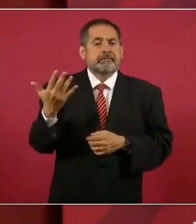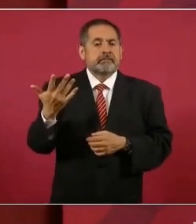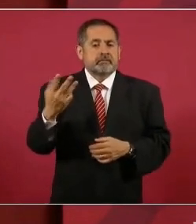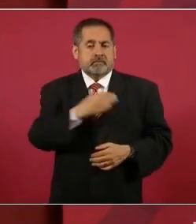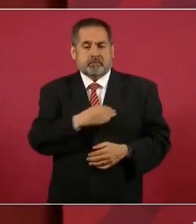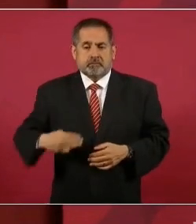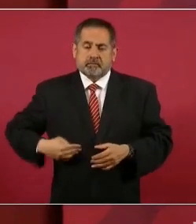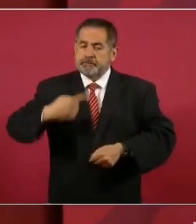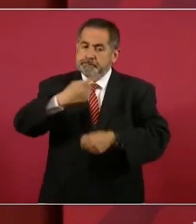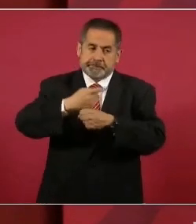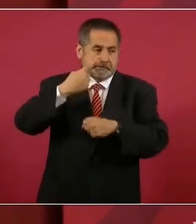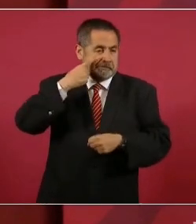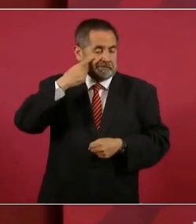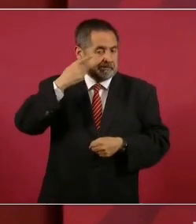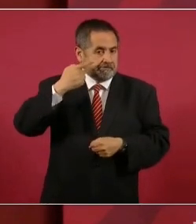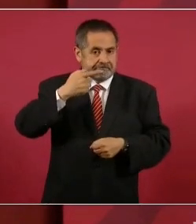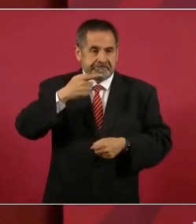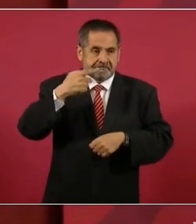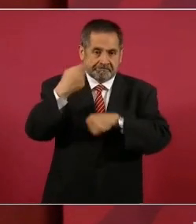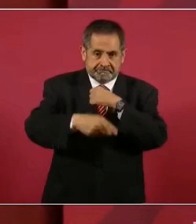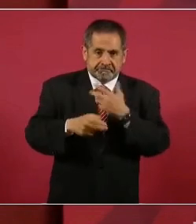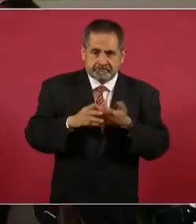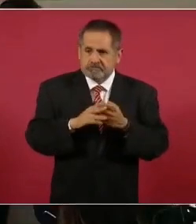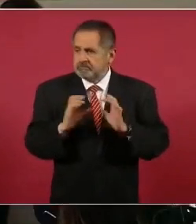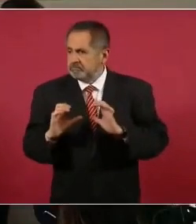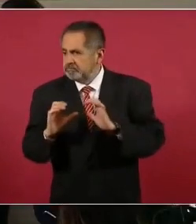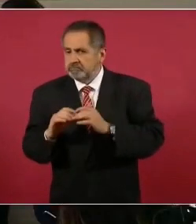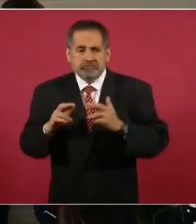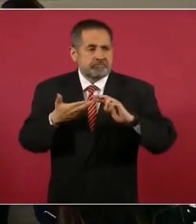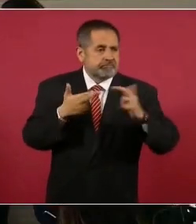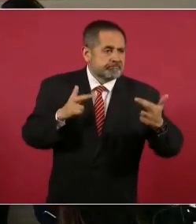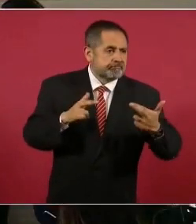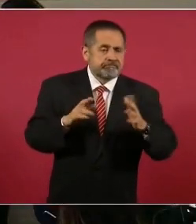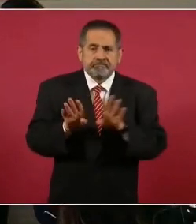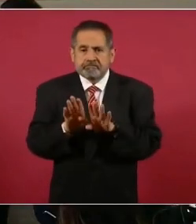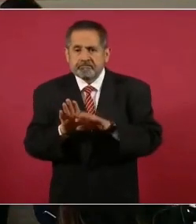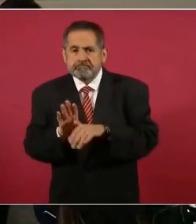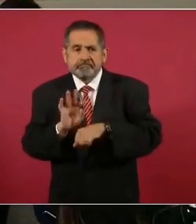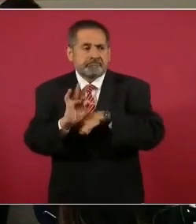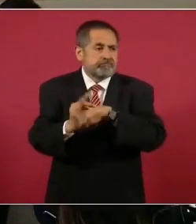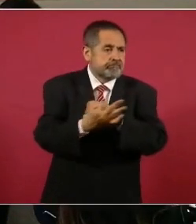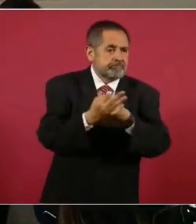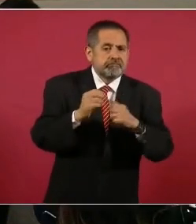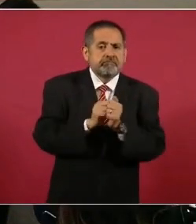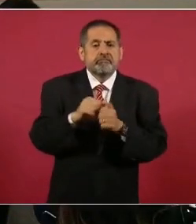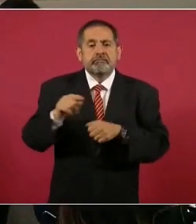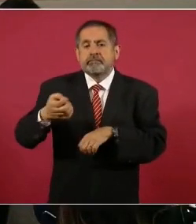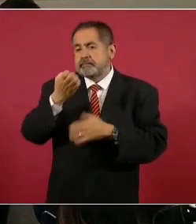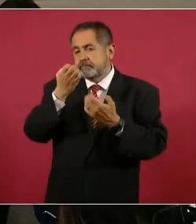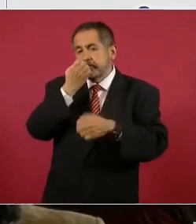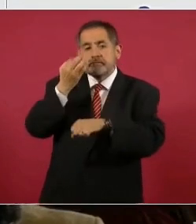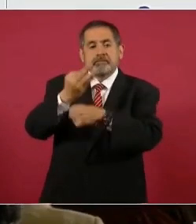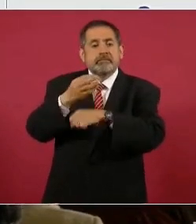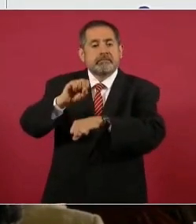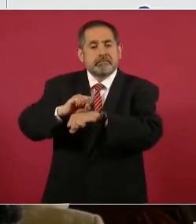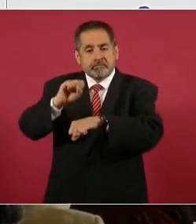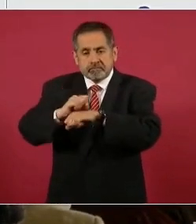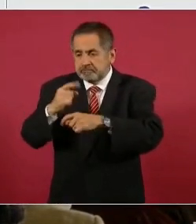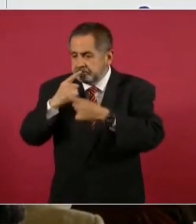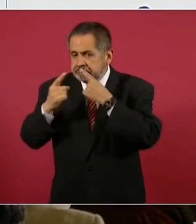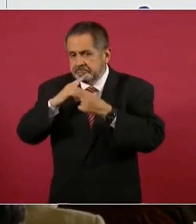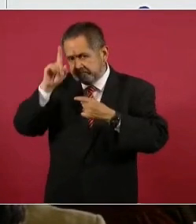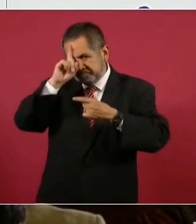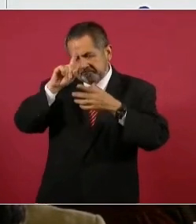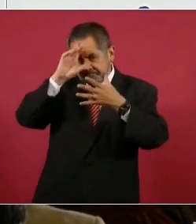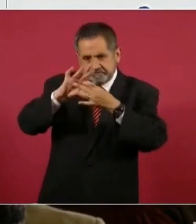prioritarios como las redes de prevención con estudiantes de secundarias y estudiantes